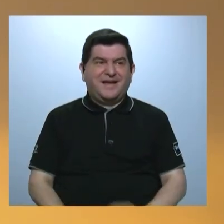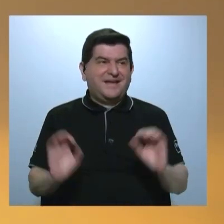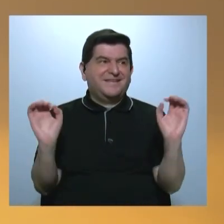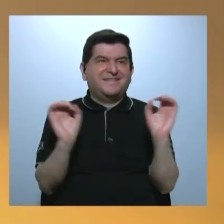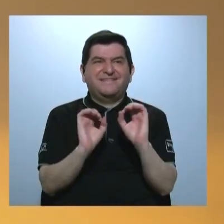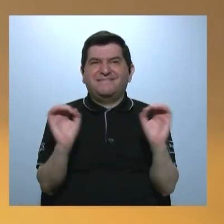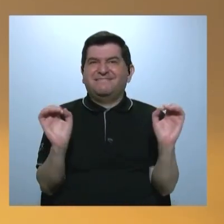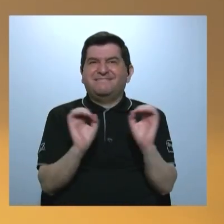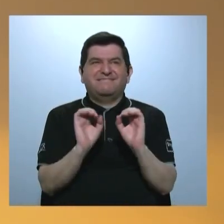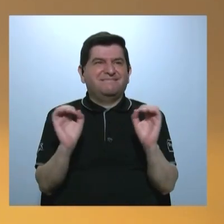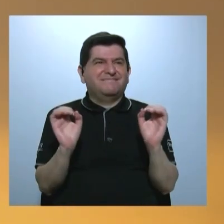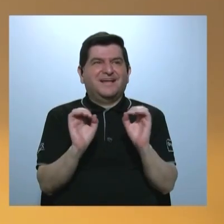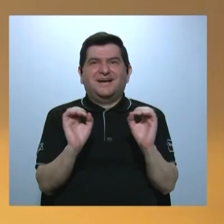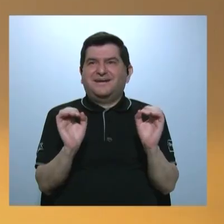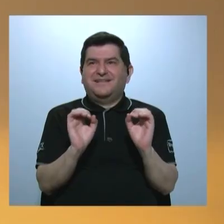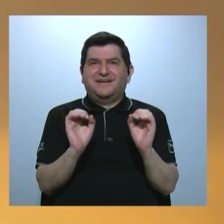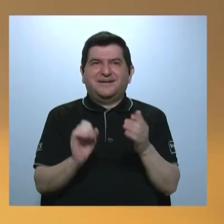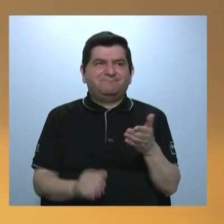nada